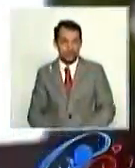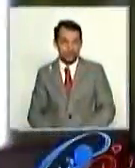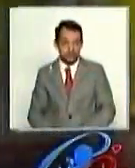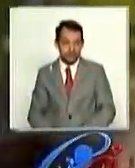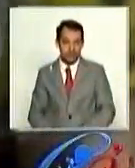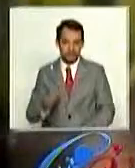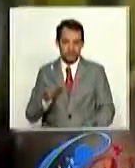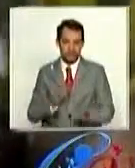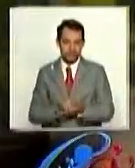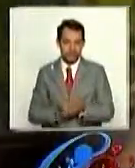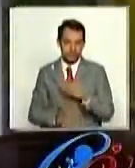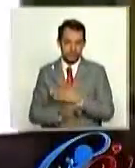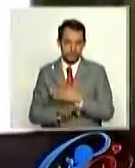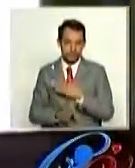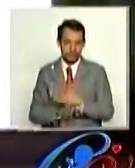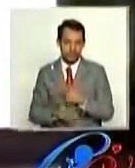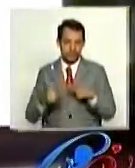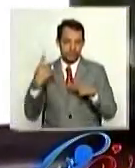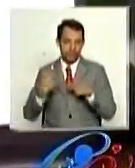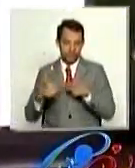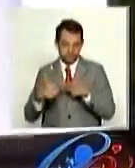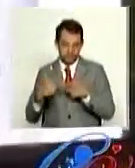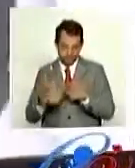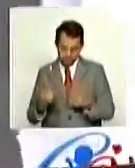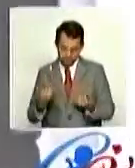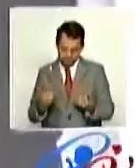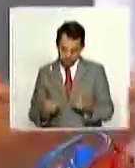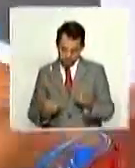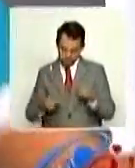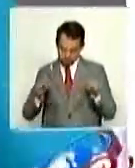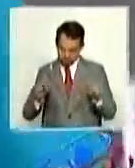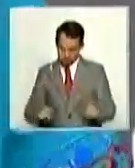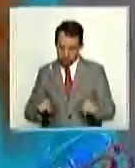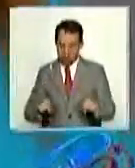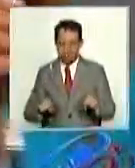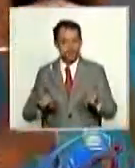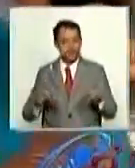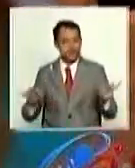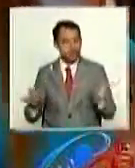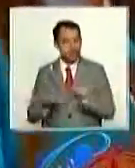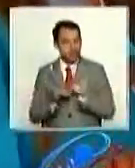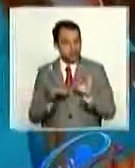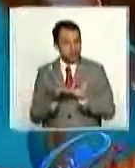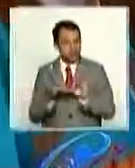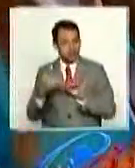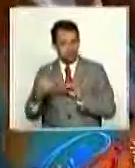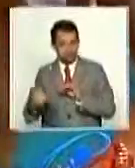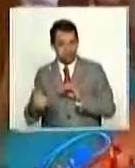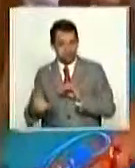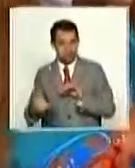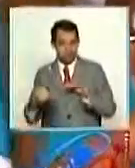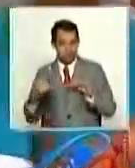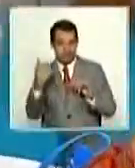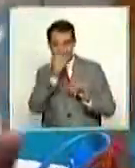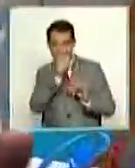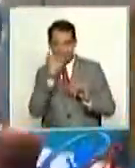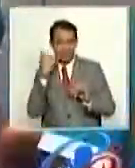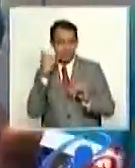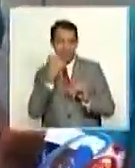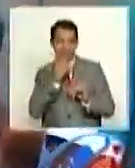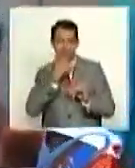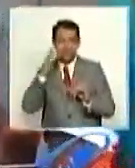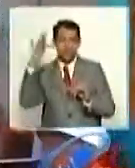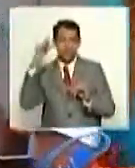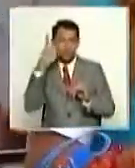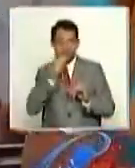Esta evolución de los materiales ha permitido, además de la estética, que no es el objetivo nuestro, sino la